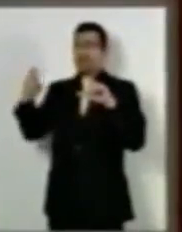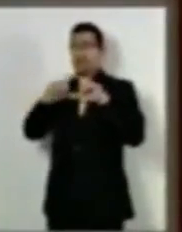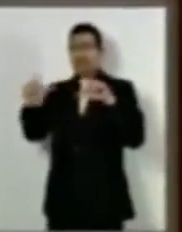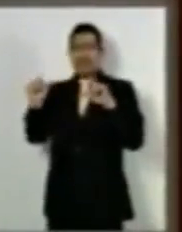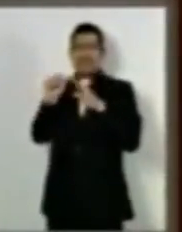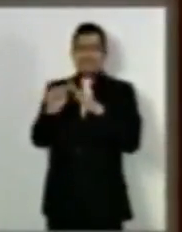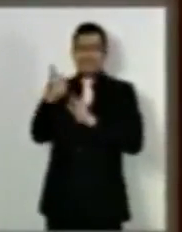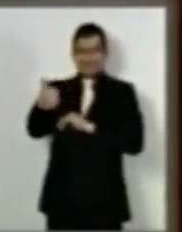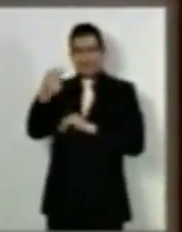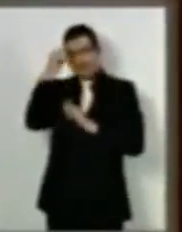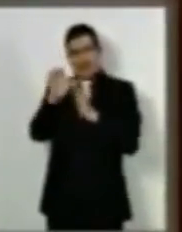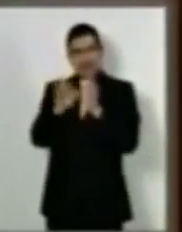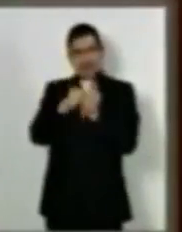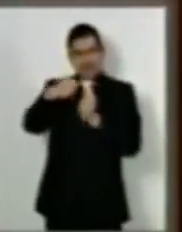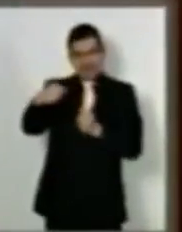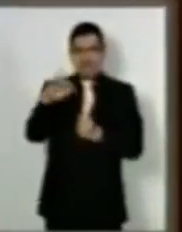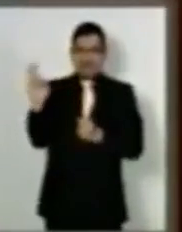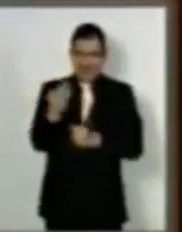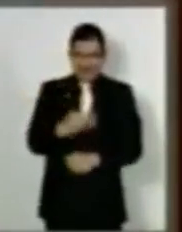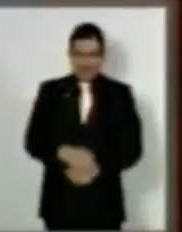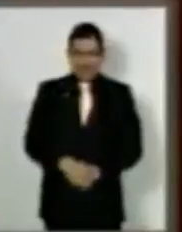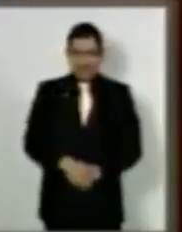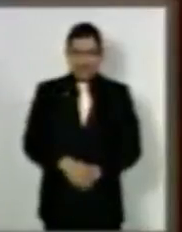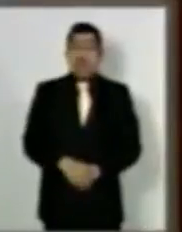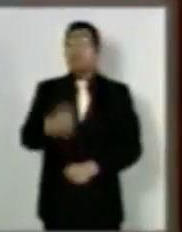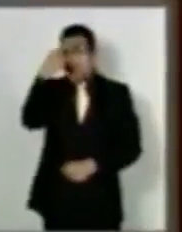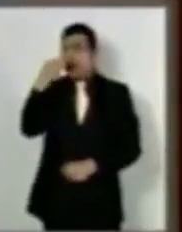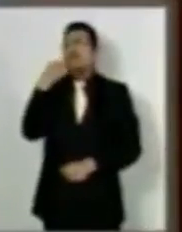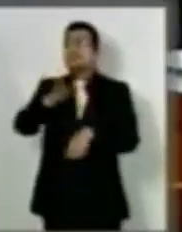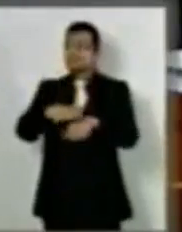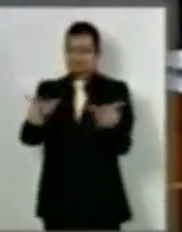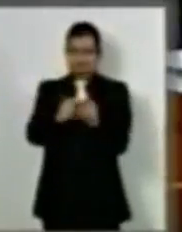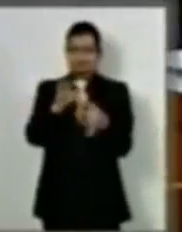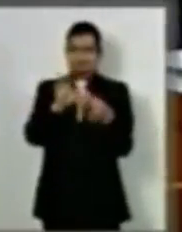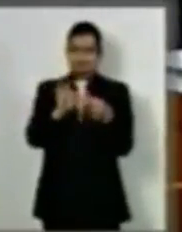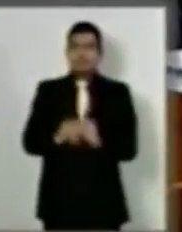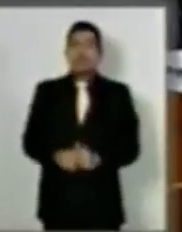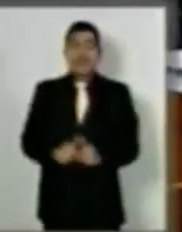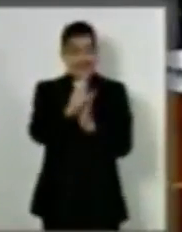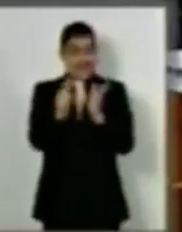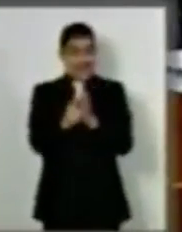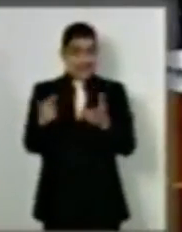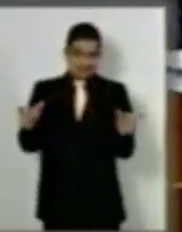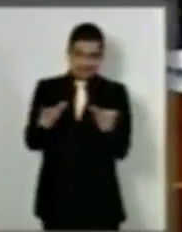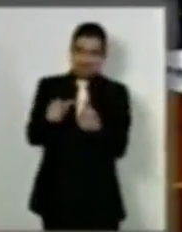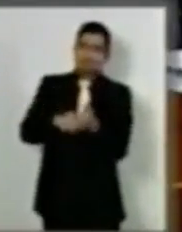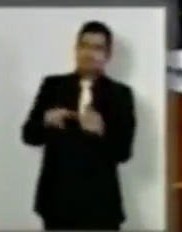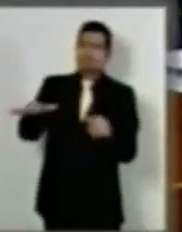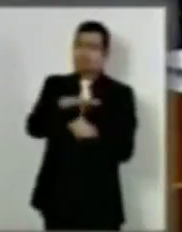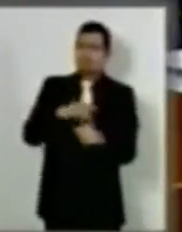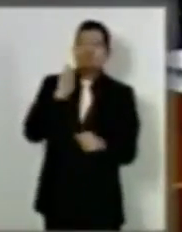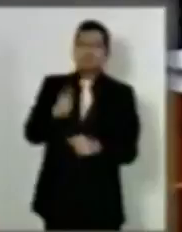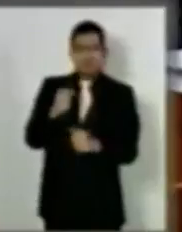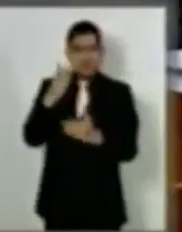6 de la Constitución Federal. Para concluir, la Ley de Seguridad Interior no